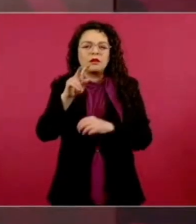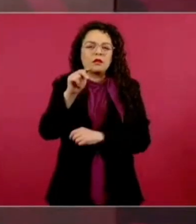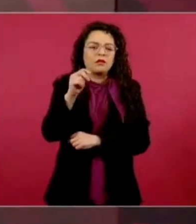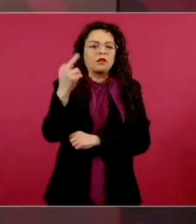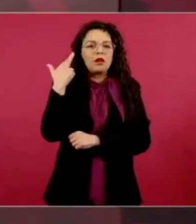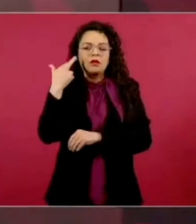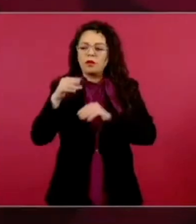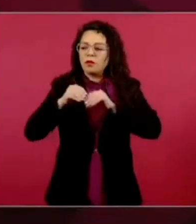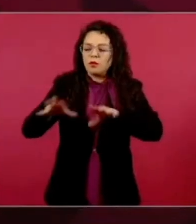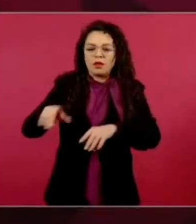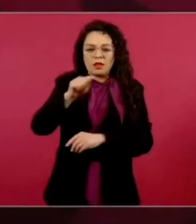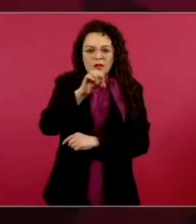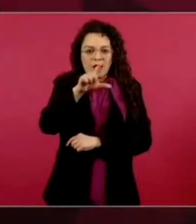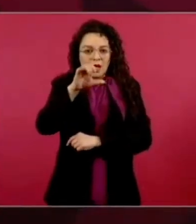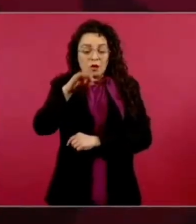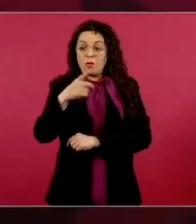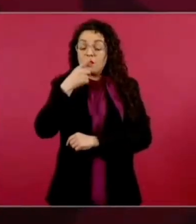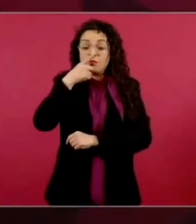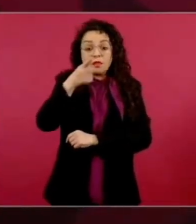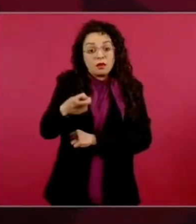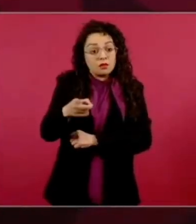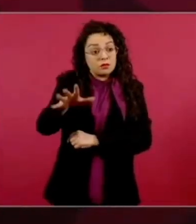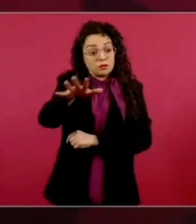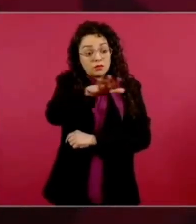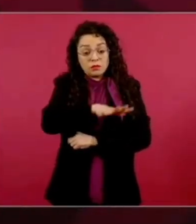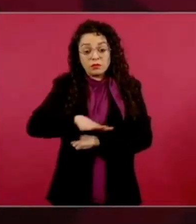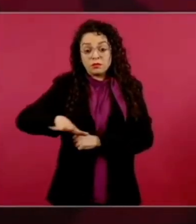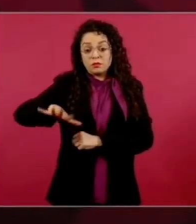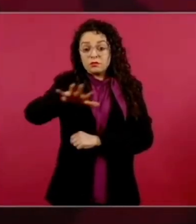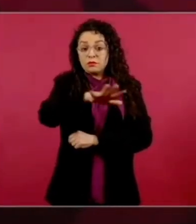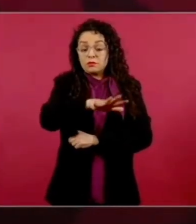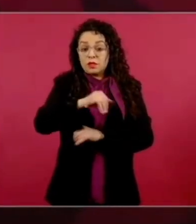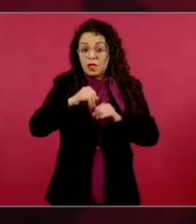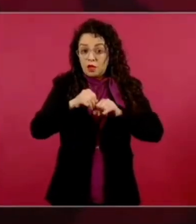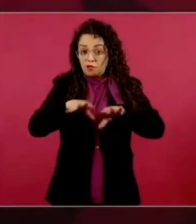de que se iban a democratizar los medios de información,